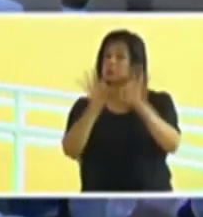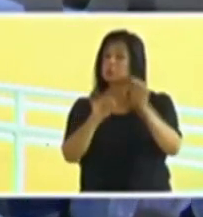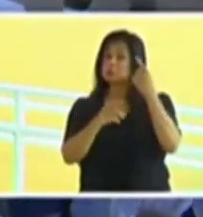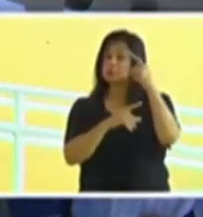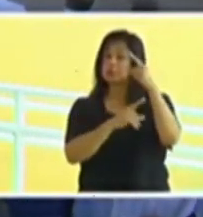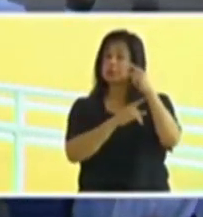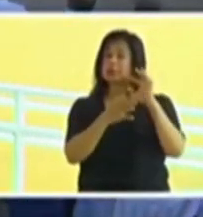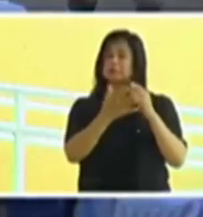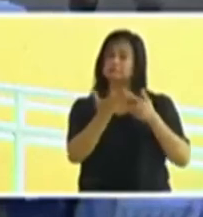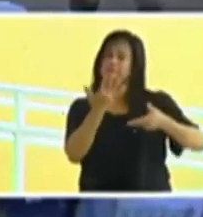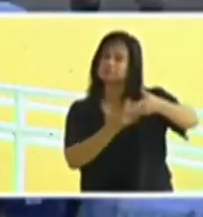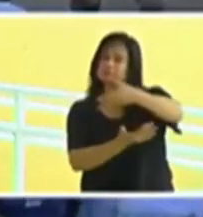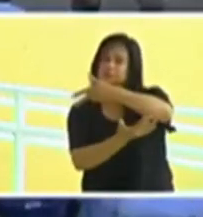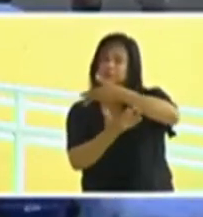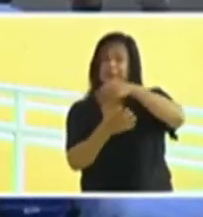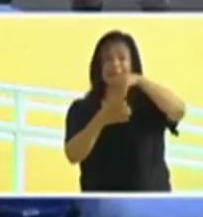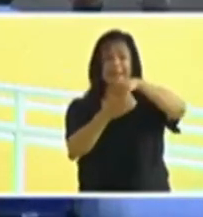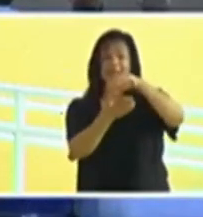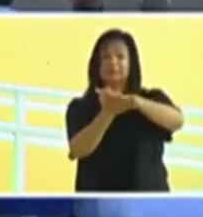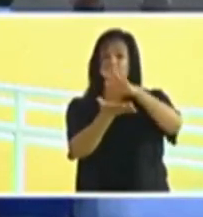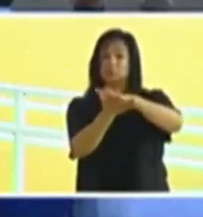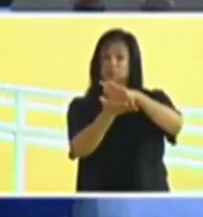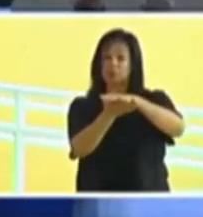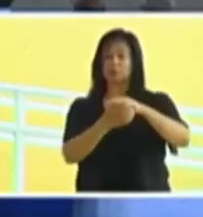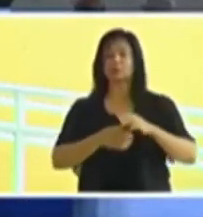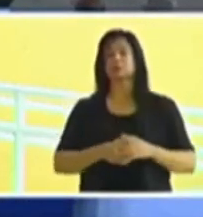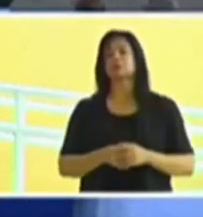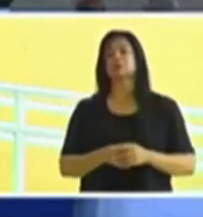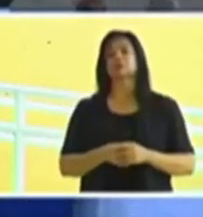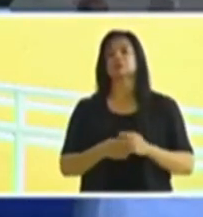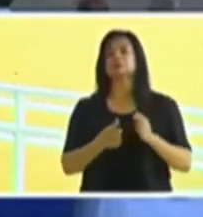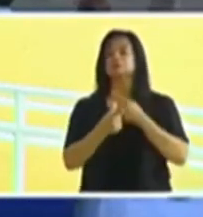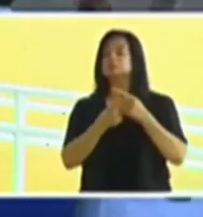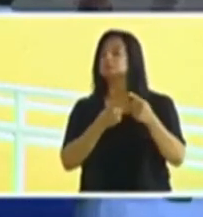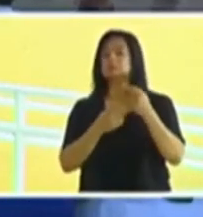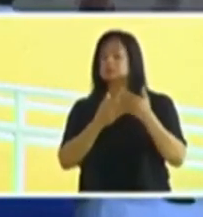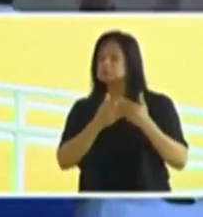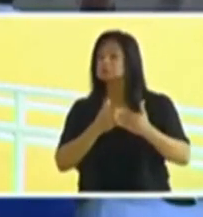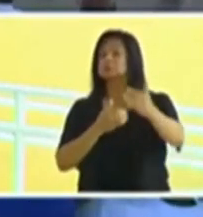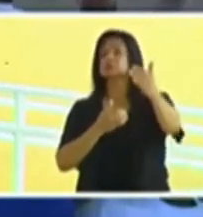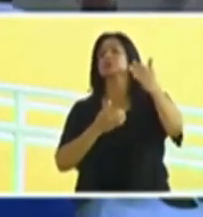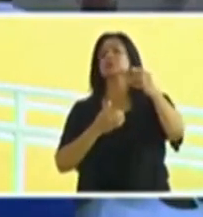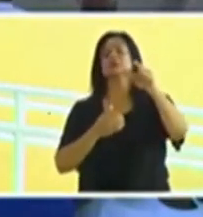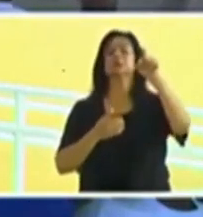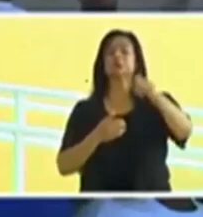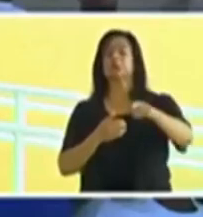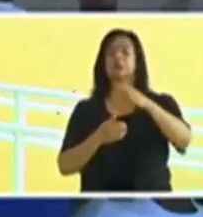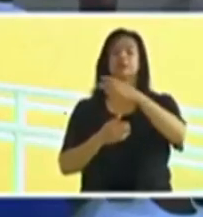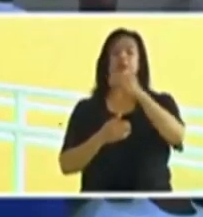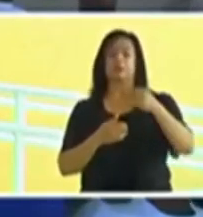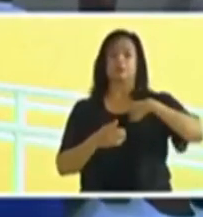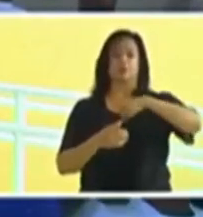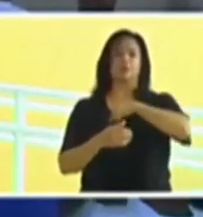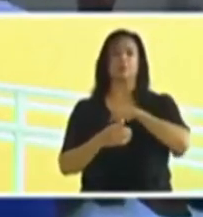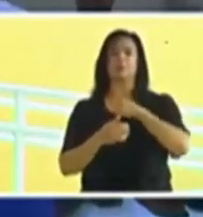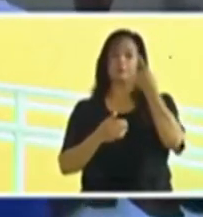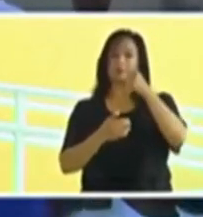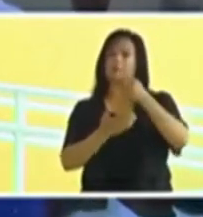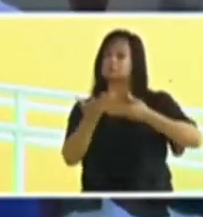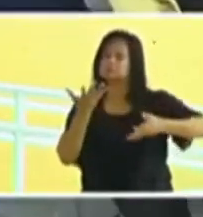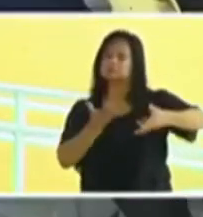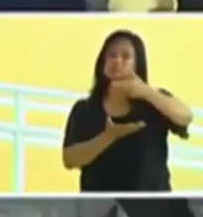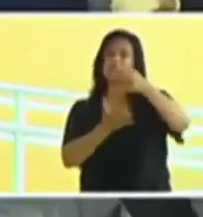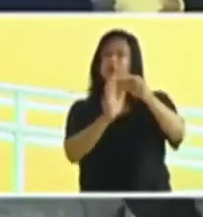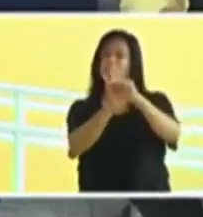las relaciones en los centros educativos. De modo que en lo adelante tendremos mejores oportunidades para nuestros